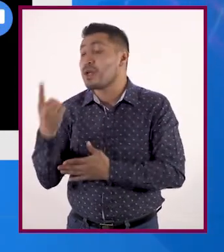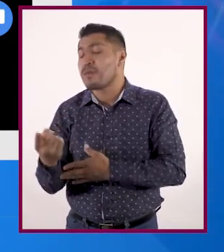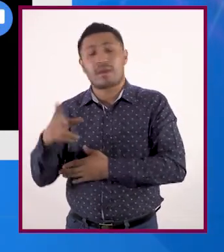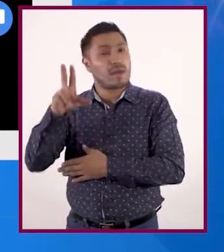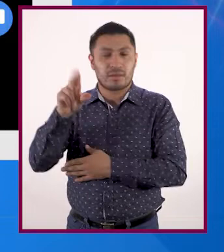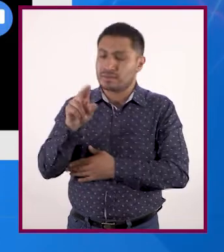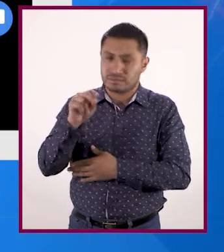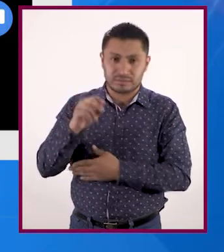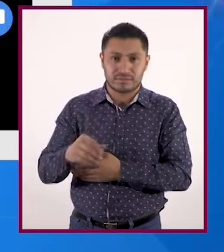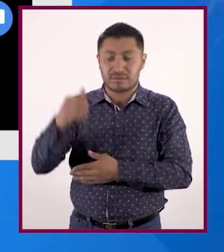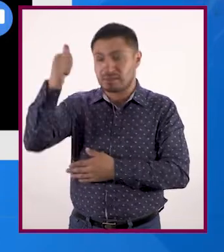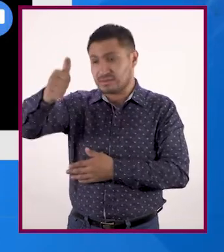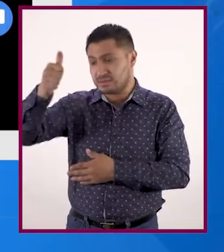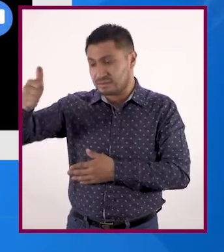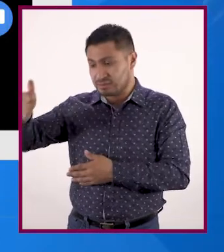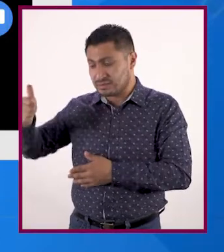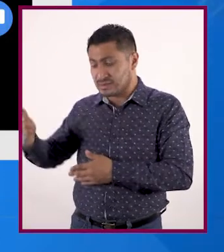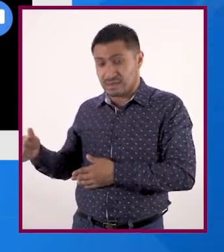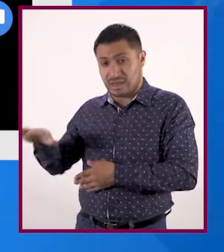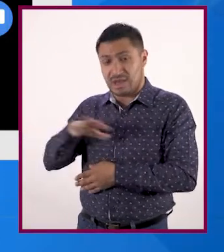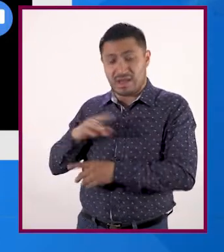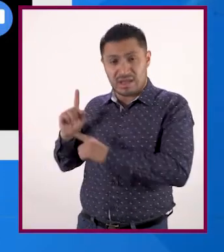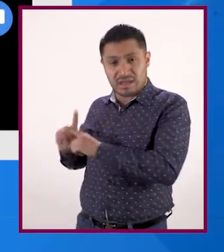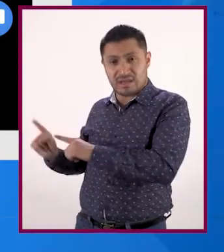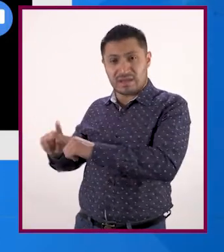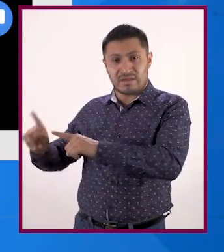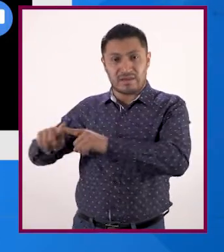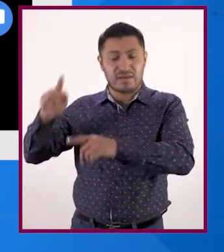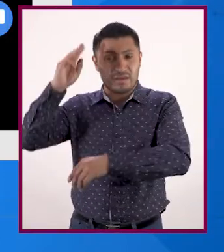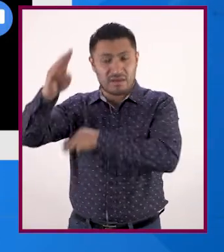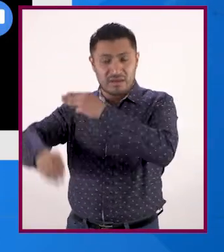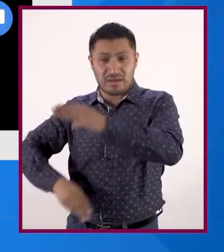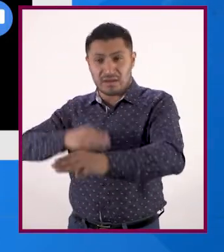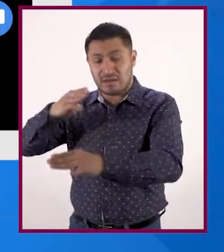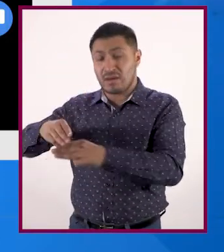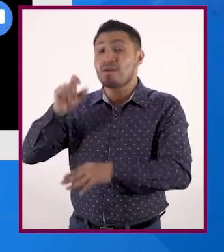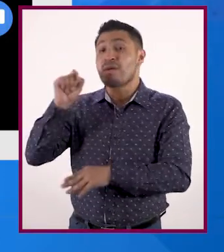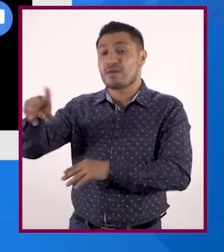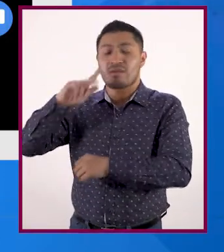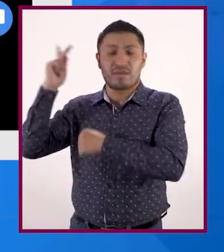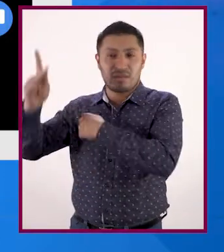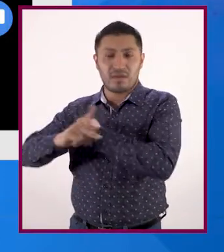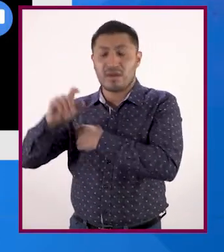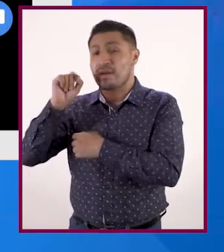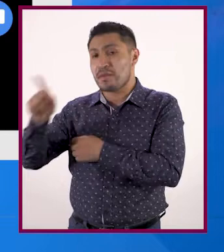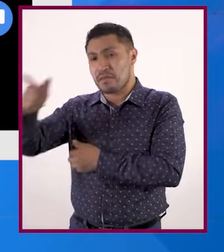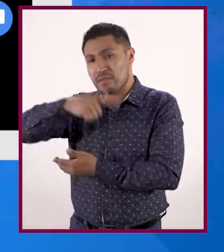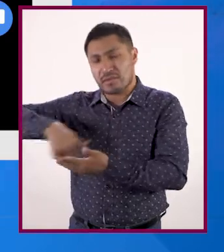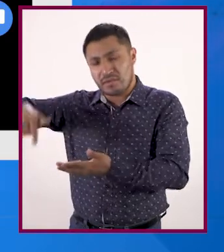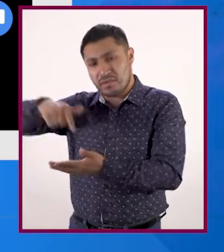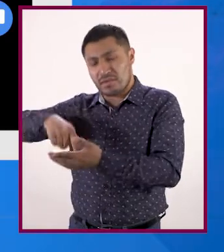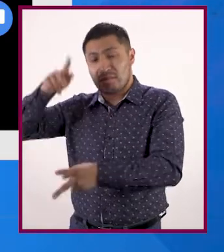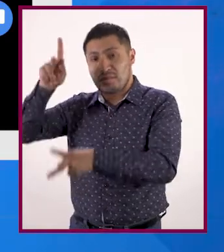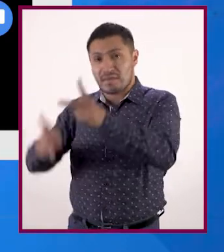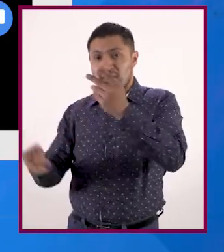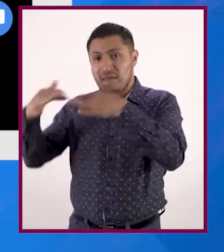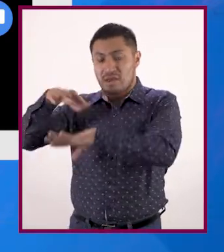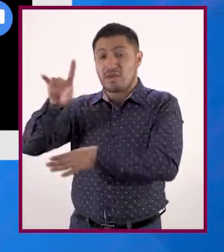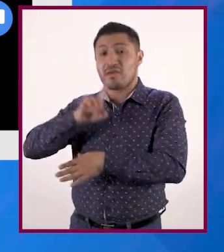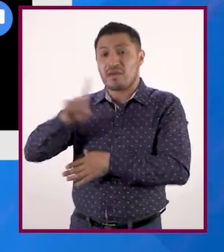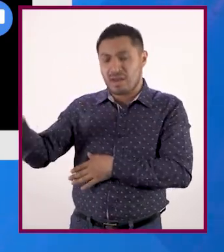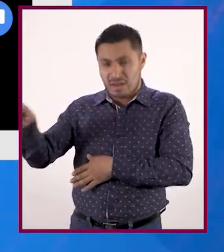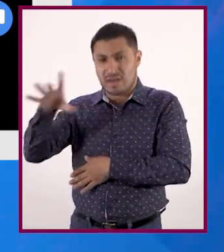cada derecha tiene diferencias en cualquier parte del mundo inclusive en el mismo país son el mismo lugar cuando hablamos de derechas